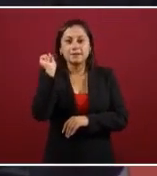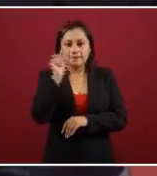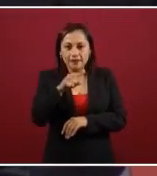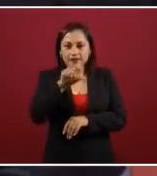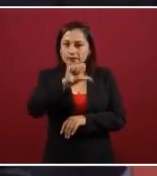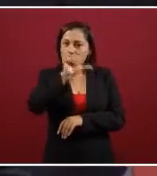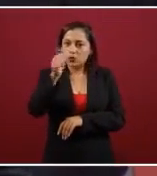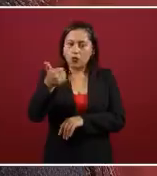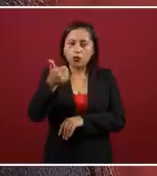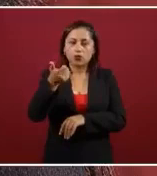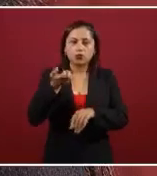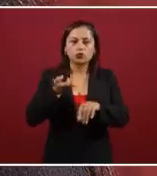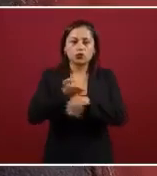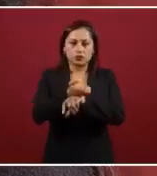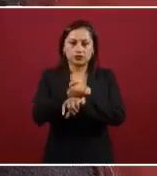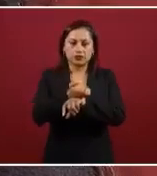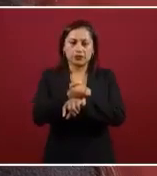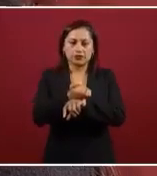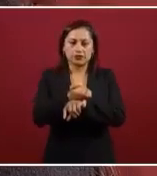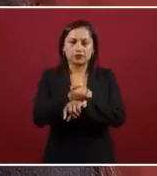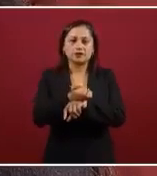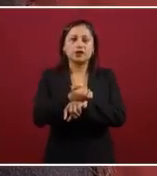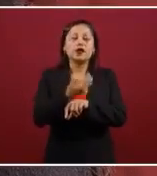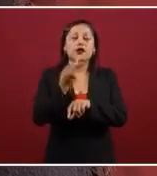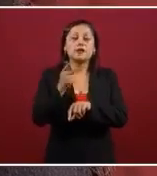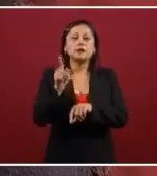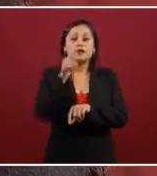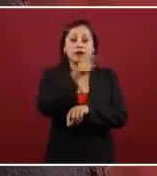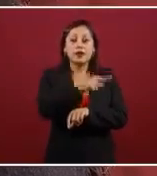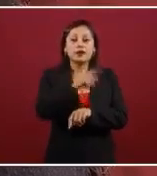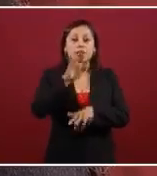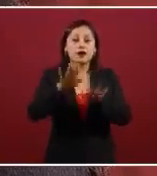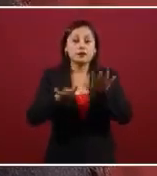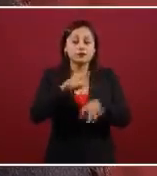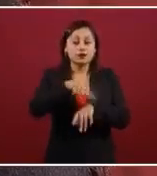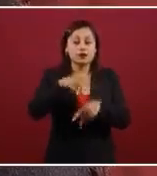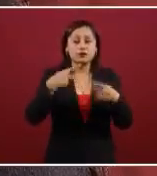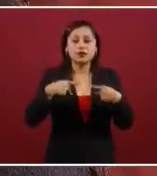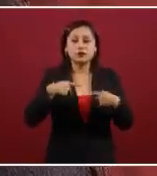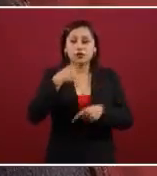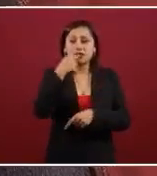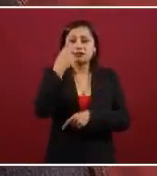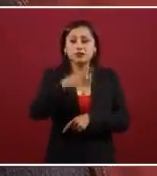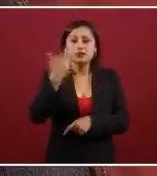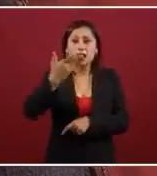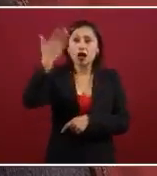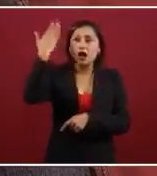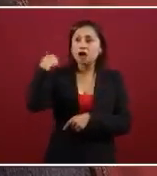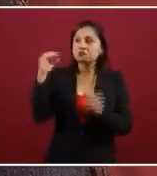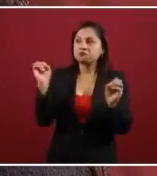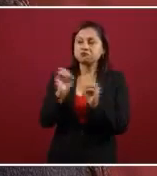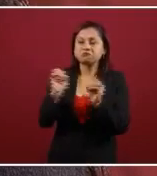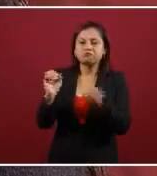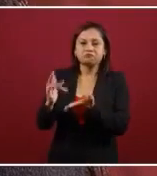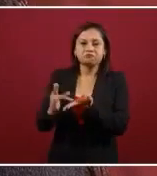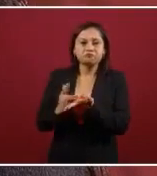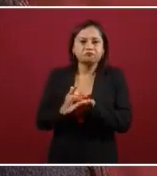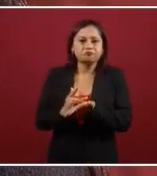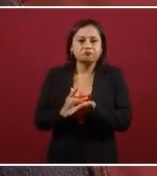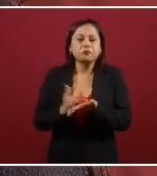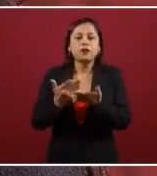en una oportunidad real. Y eso lo comentan, lo dice la gente que ahora está